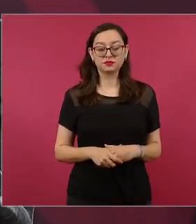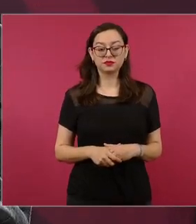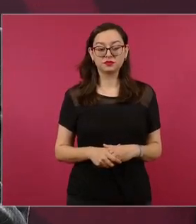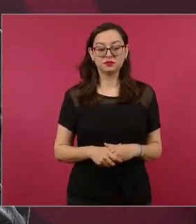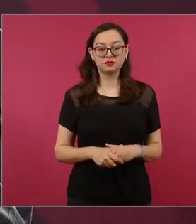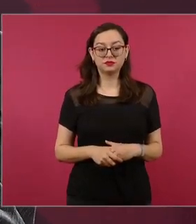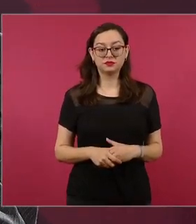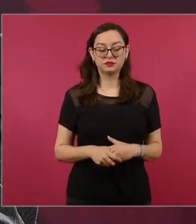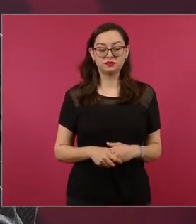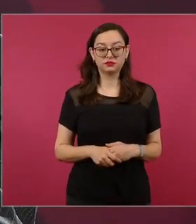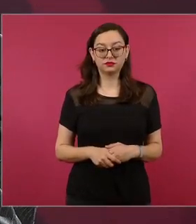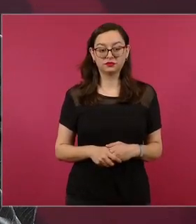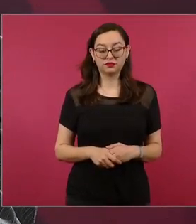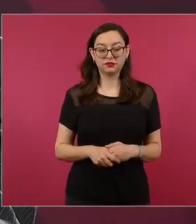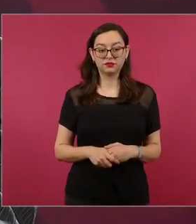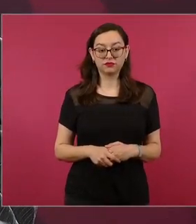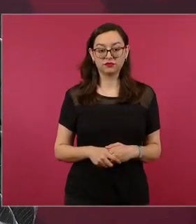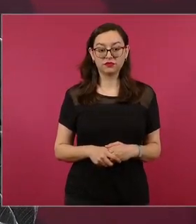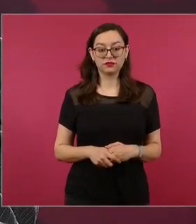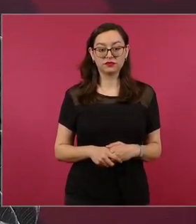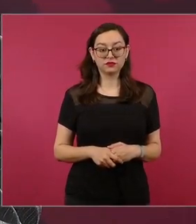supervisora